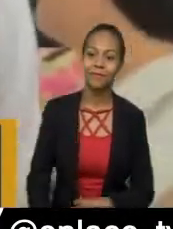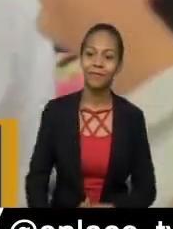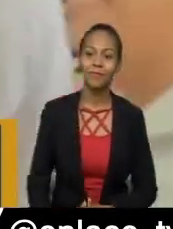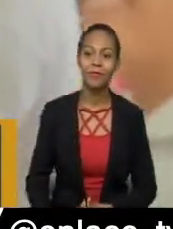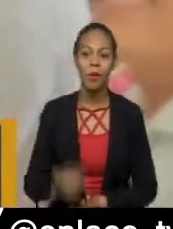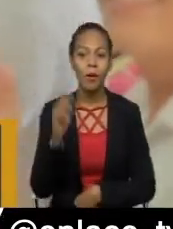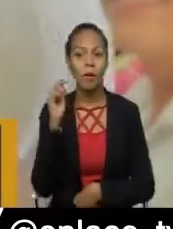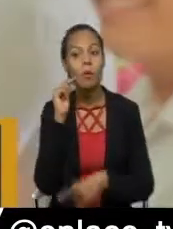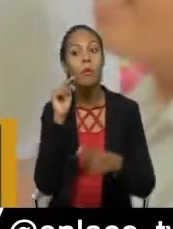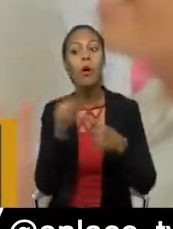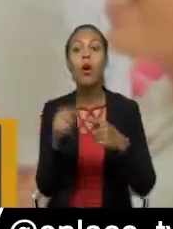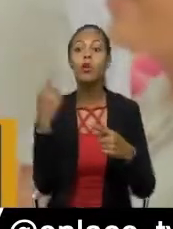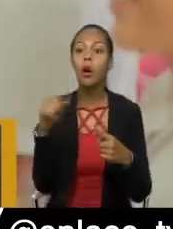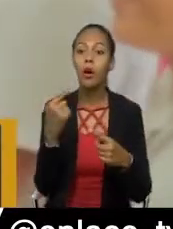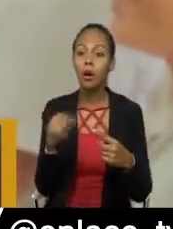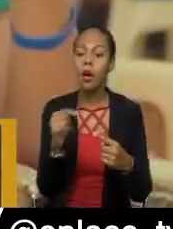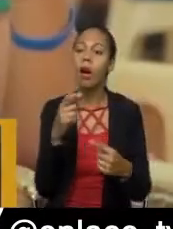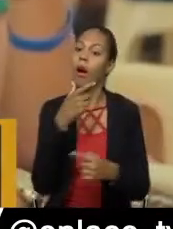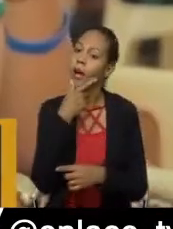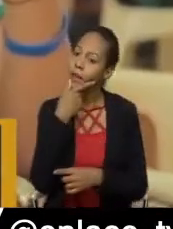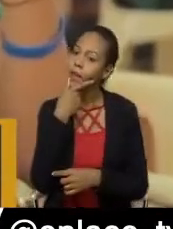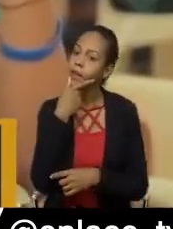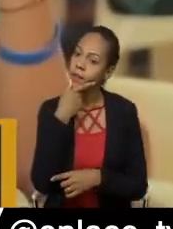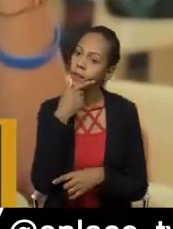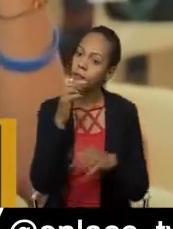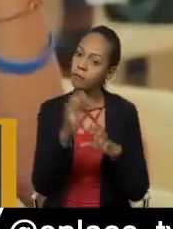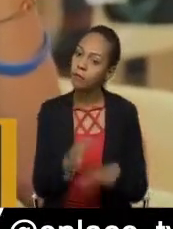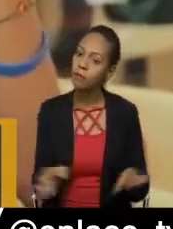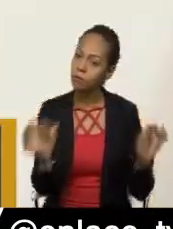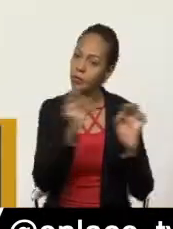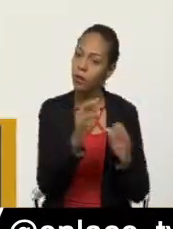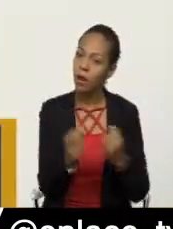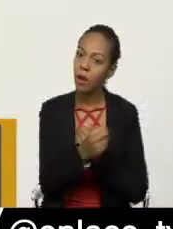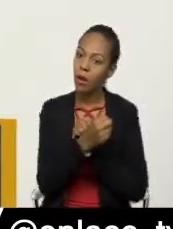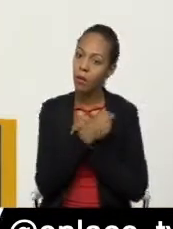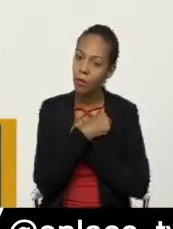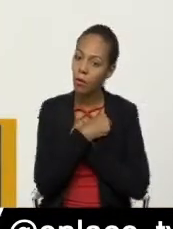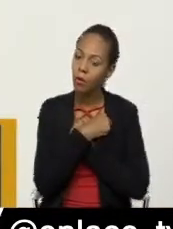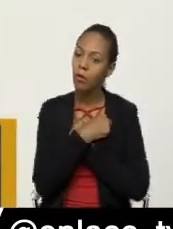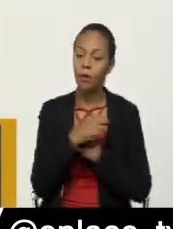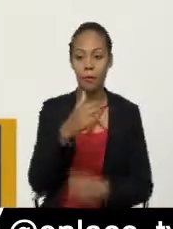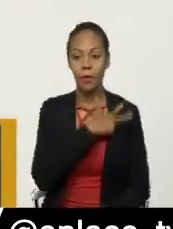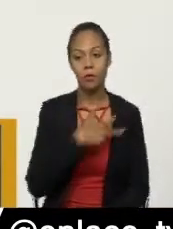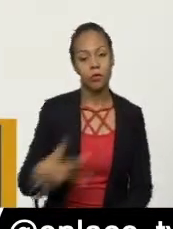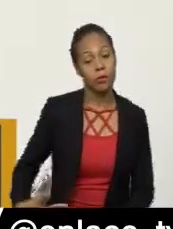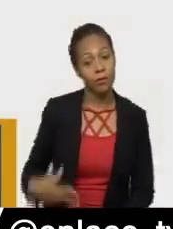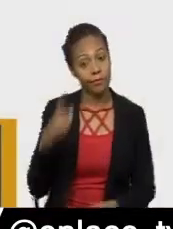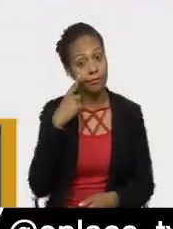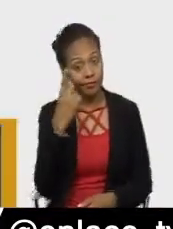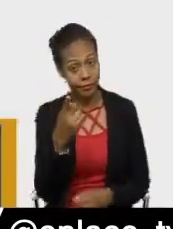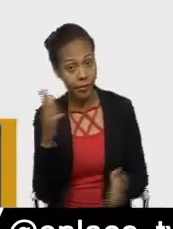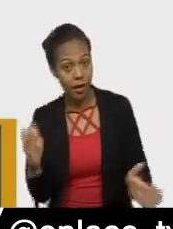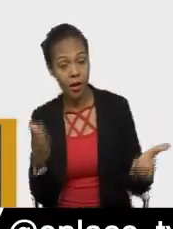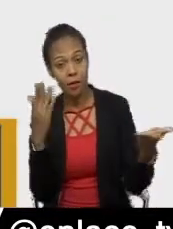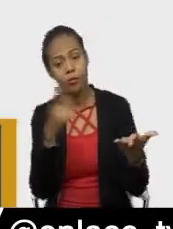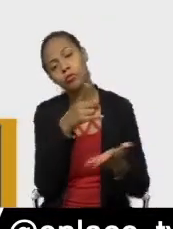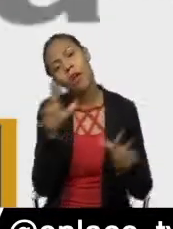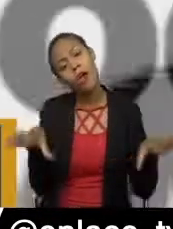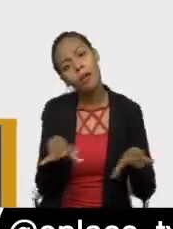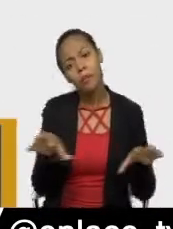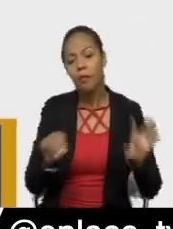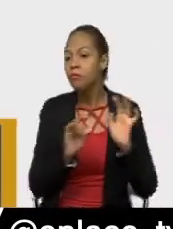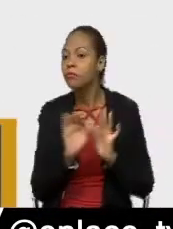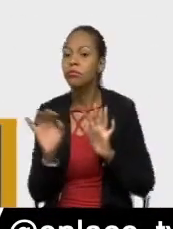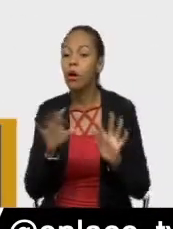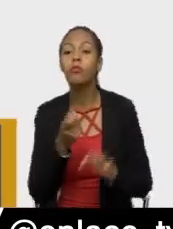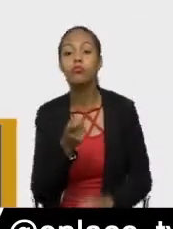el valor y sentido de nuestra existencia y el arraigo a nuestras raíces. Personería Municipal lo invita a una caravana por la vida el próximo